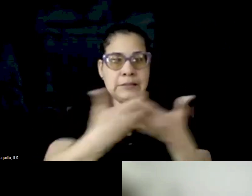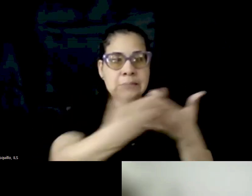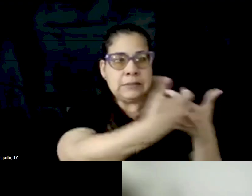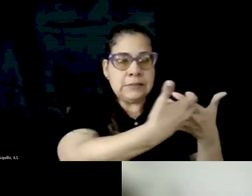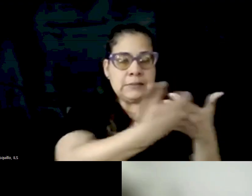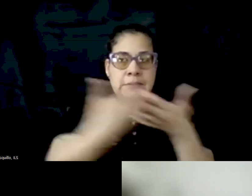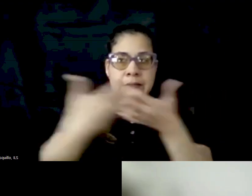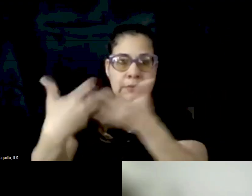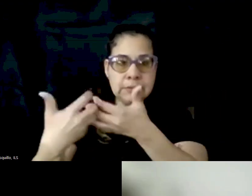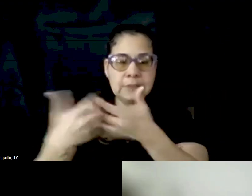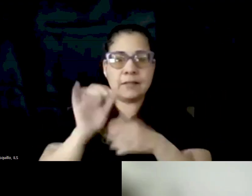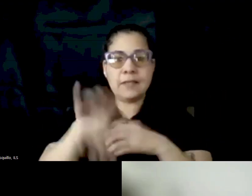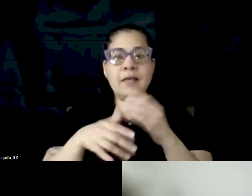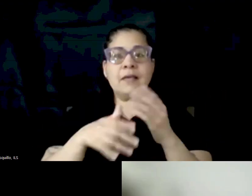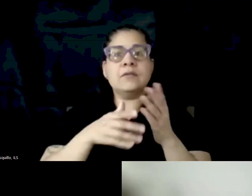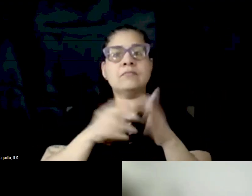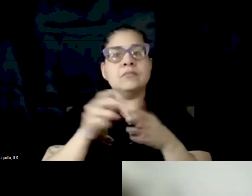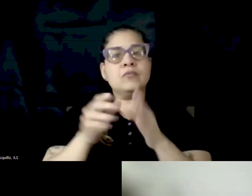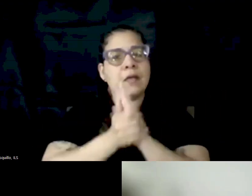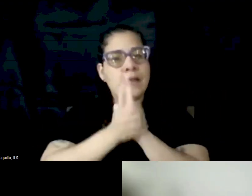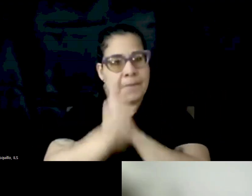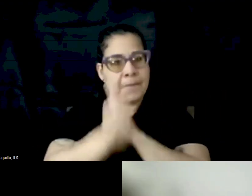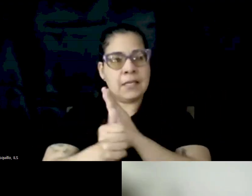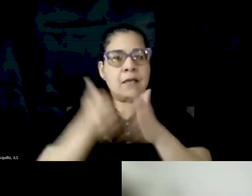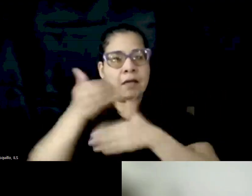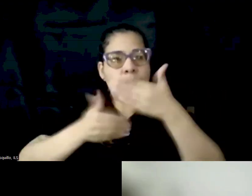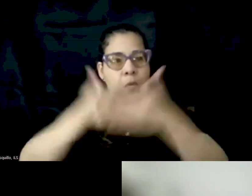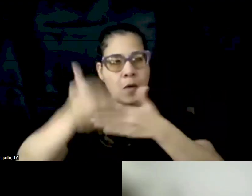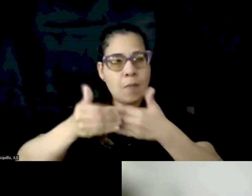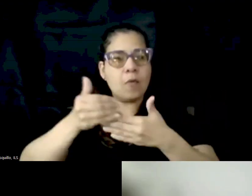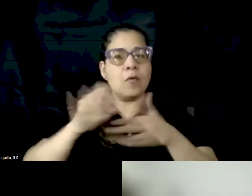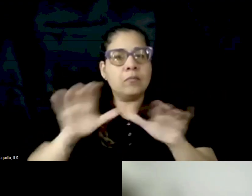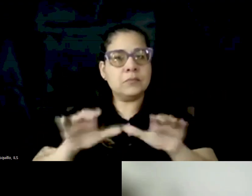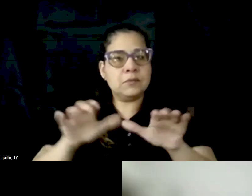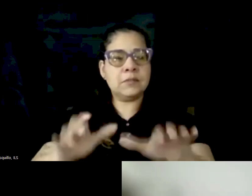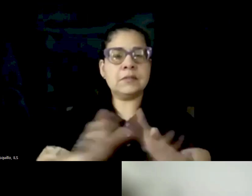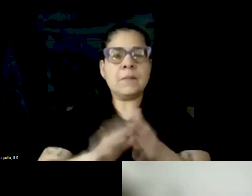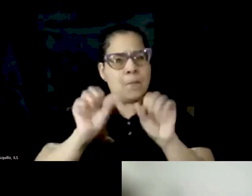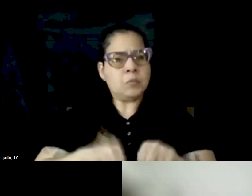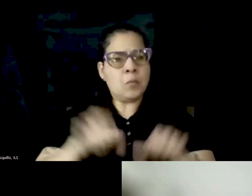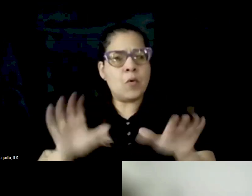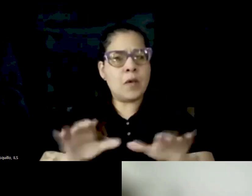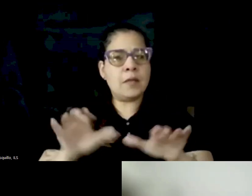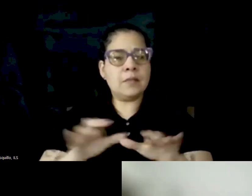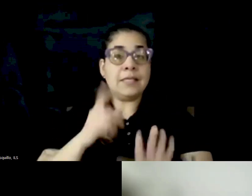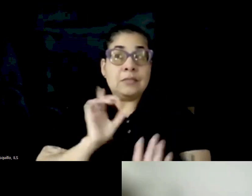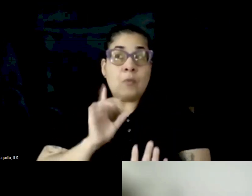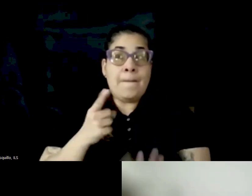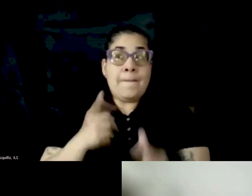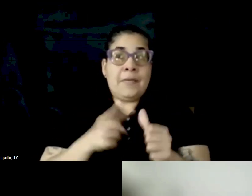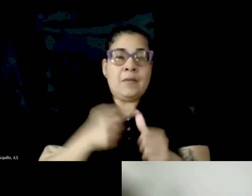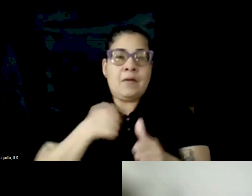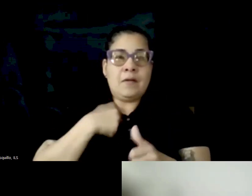se entrena al psiquiatra de niños para hacerlo y pudiera ser un elemento que se pueda utilizar en ese sentido. Eso es lo primero que me viene a la mente de cómo